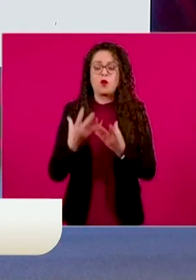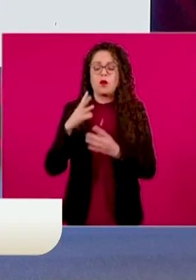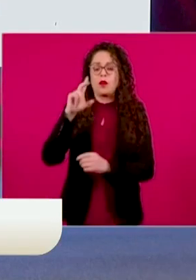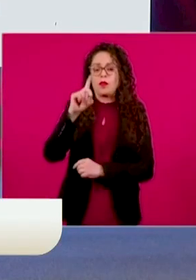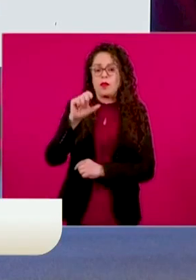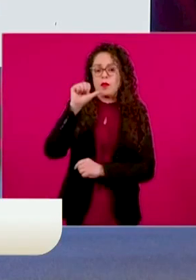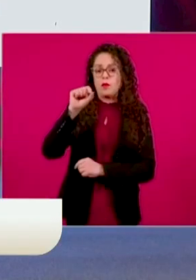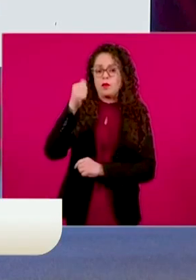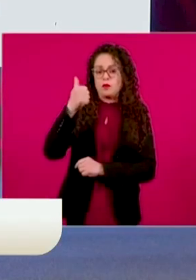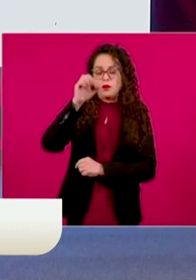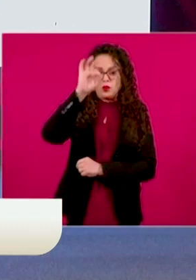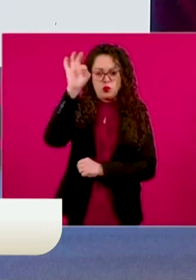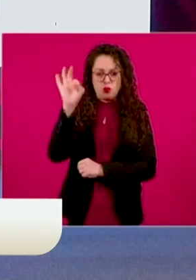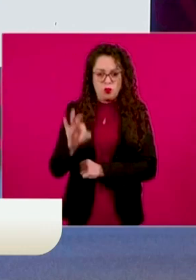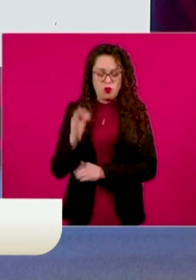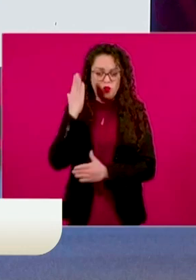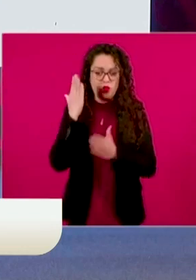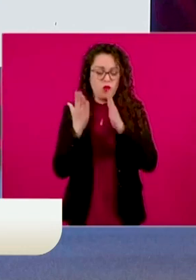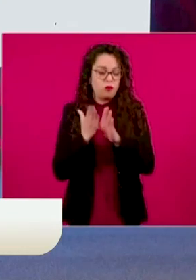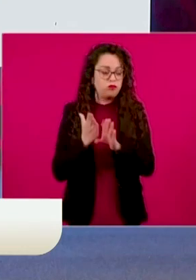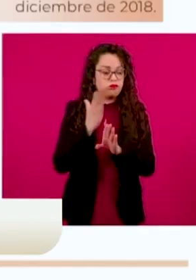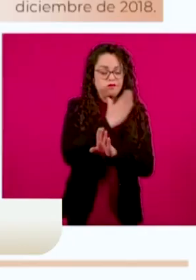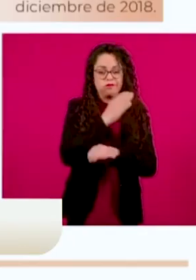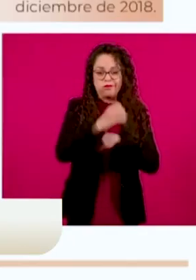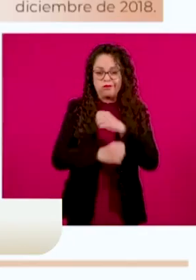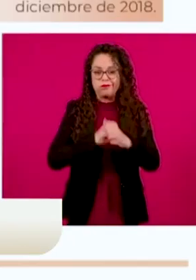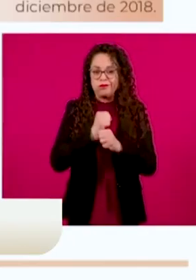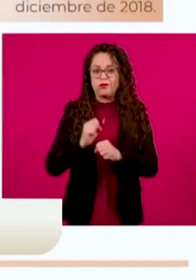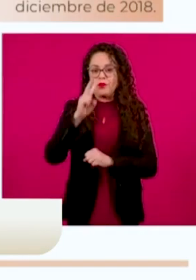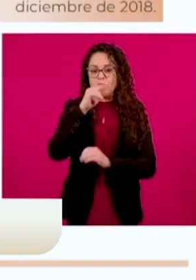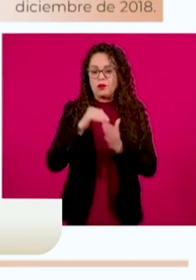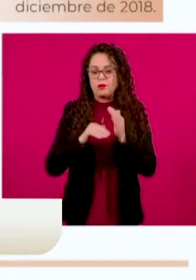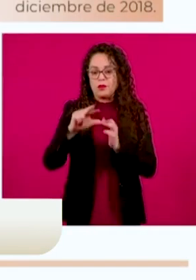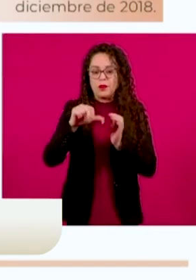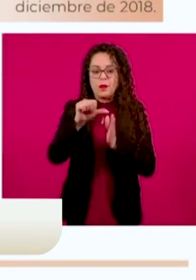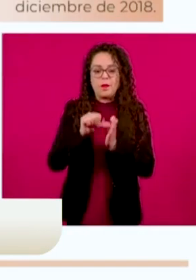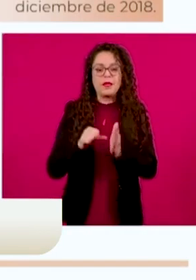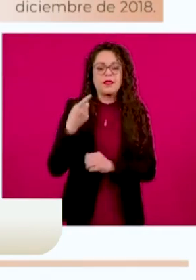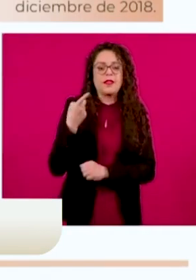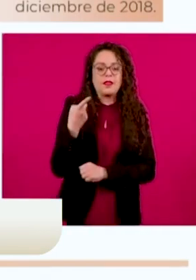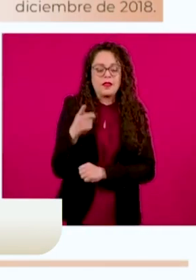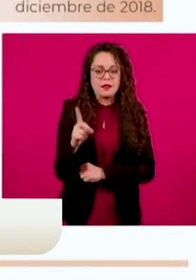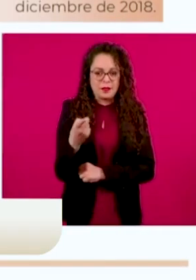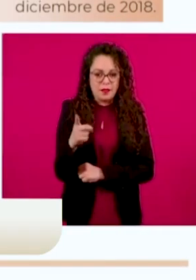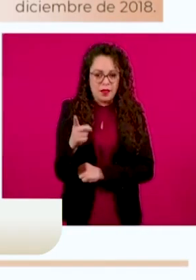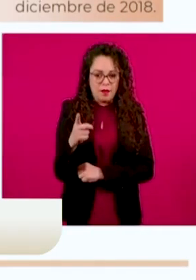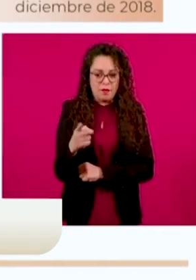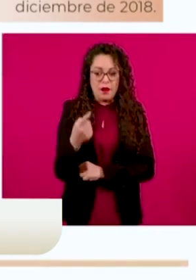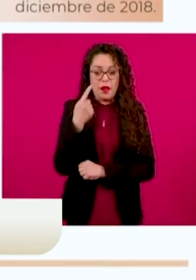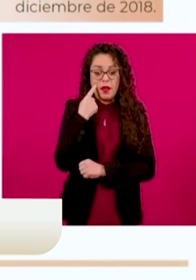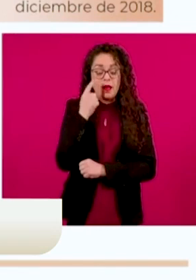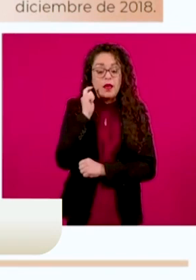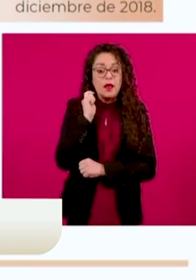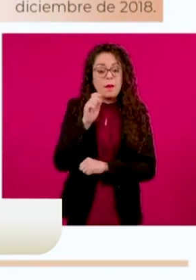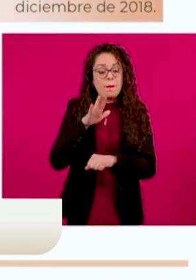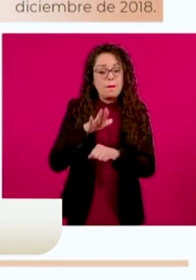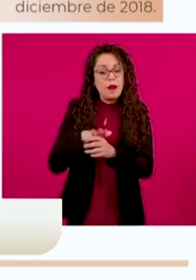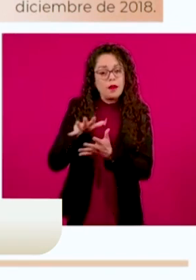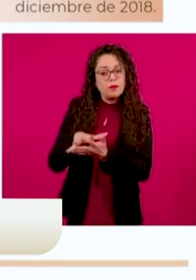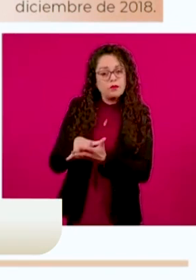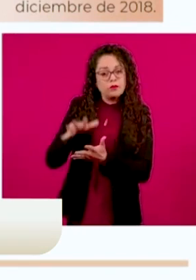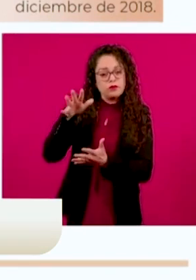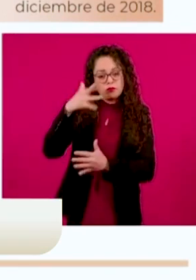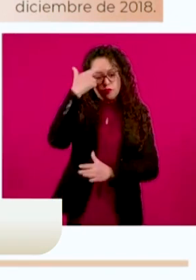33.6% en comparación con diciembre de 2018. Adelante. En general, en la mayoría de